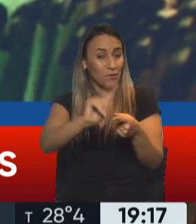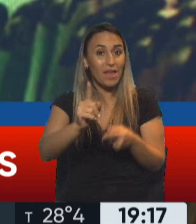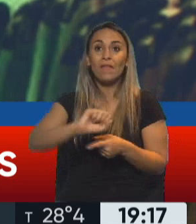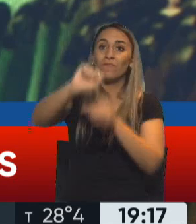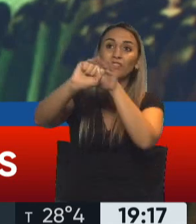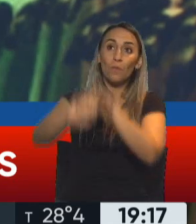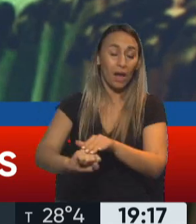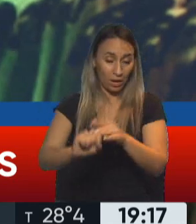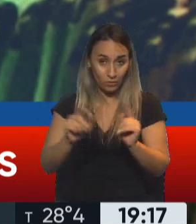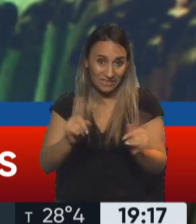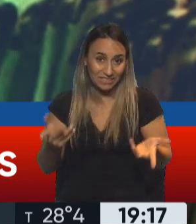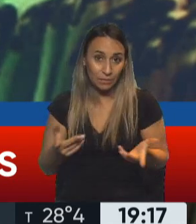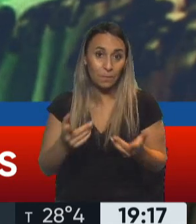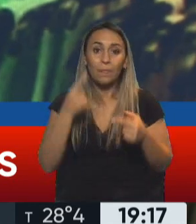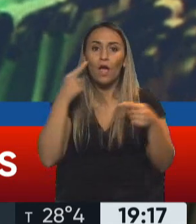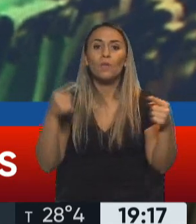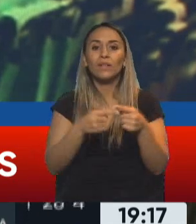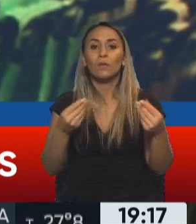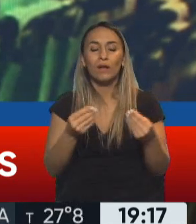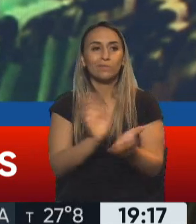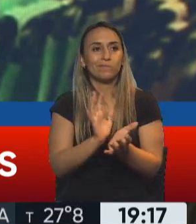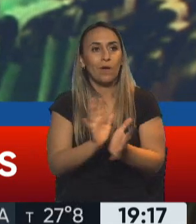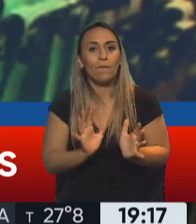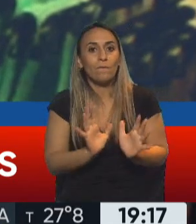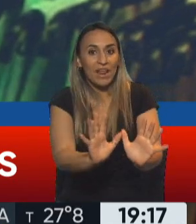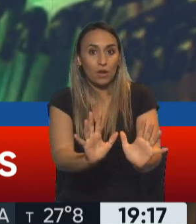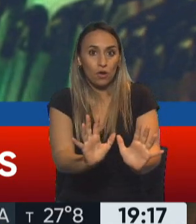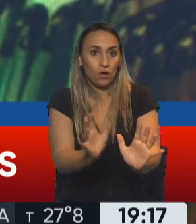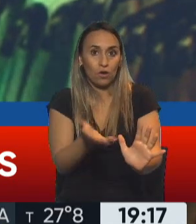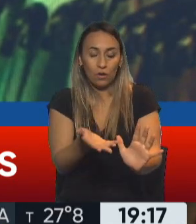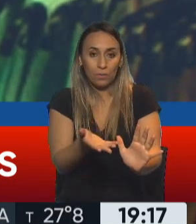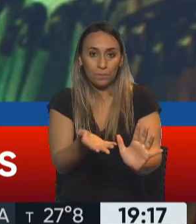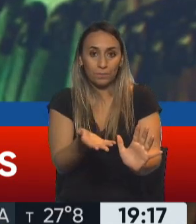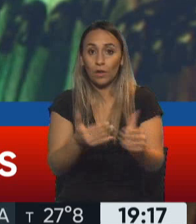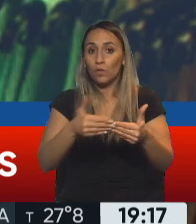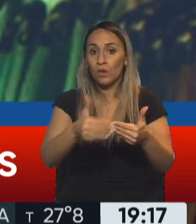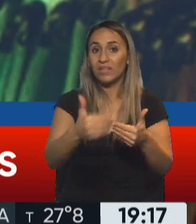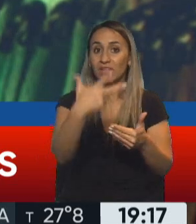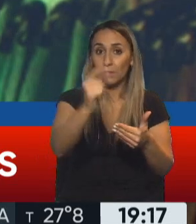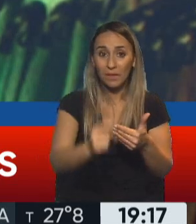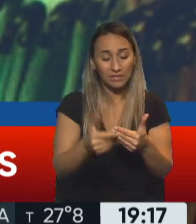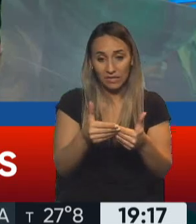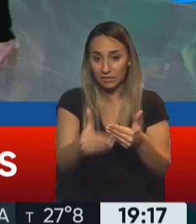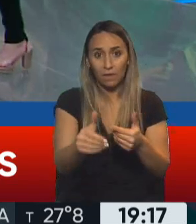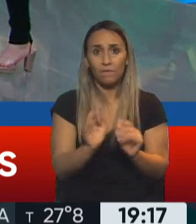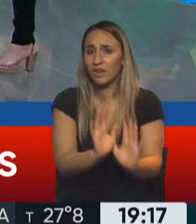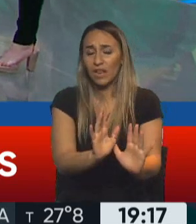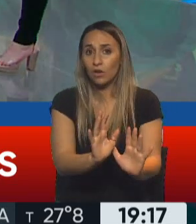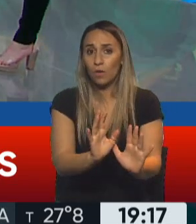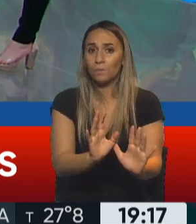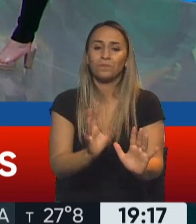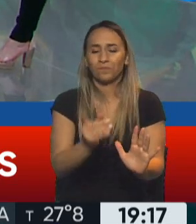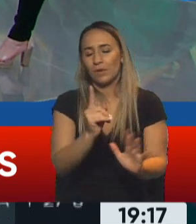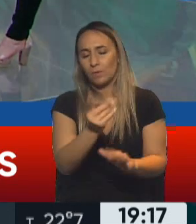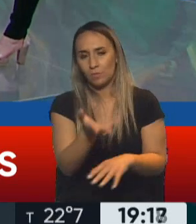inflación en general, sino que busca, bueno, poner al menos un freno, ¿sí?, en estos próximos 3 meses, teniendo en cuenta varias cosas. Bueno, las